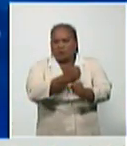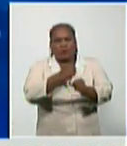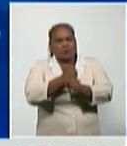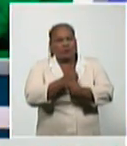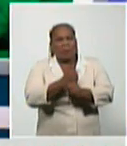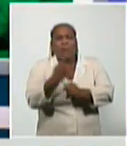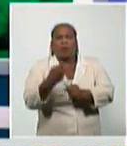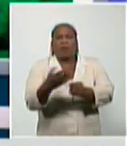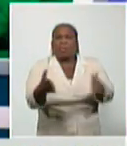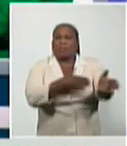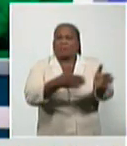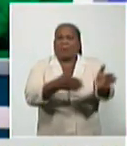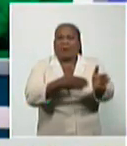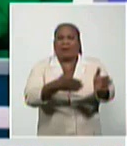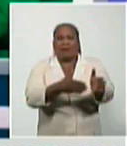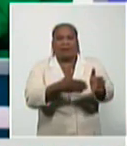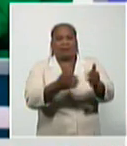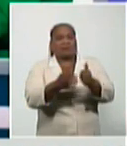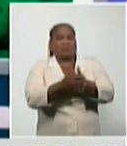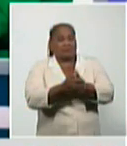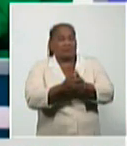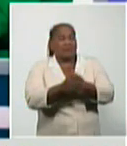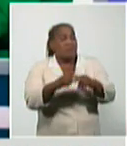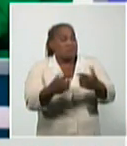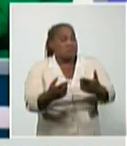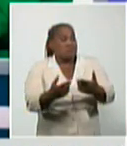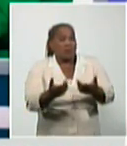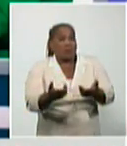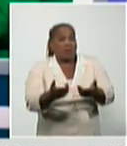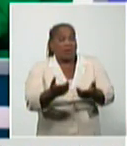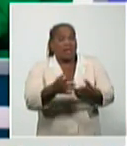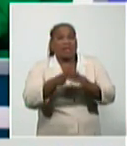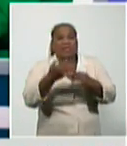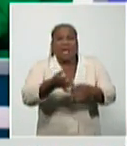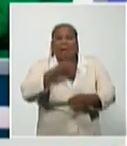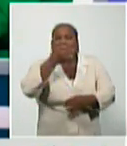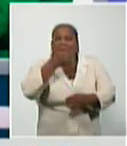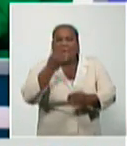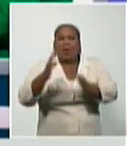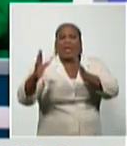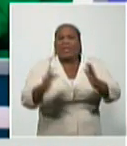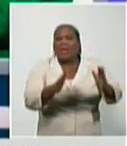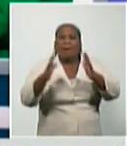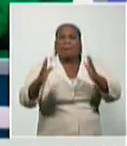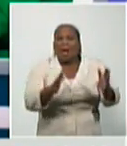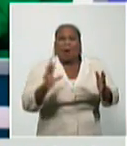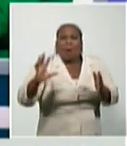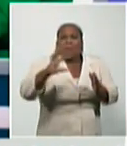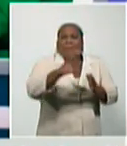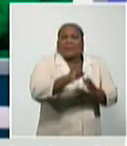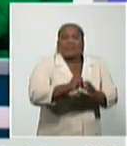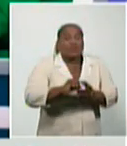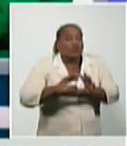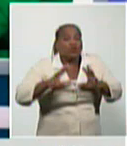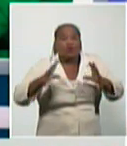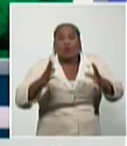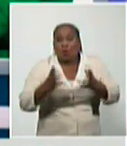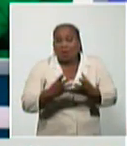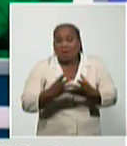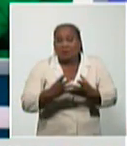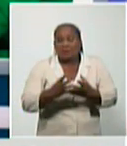porque está planteado que en todas las etapas, en todas las fases. Es verdad que en algunas